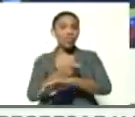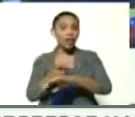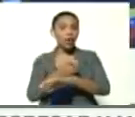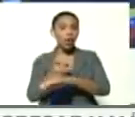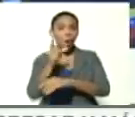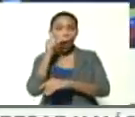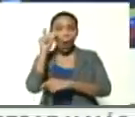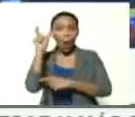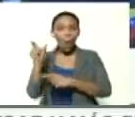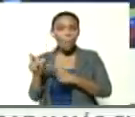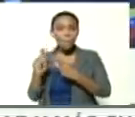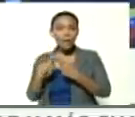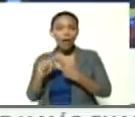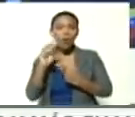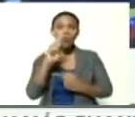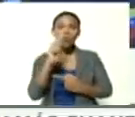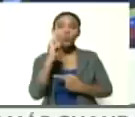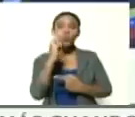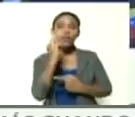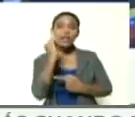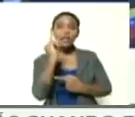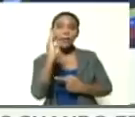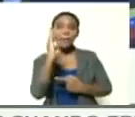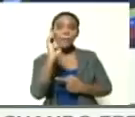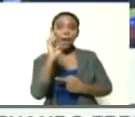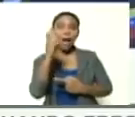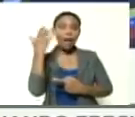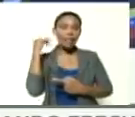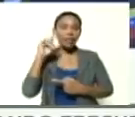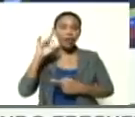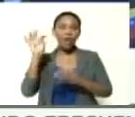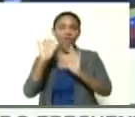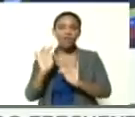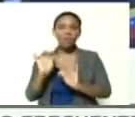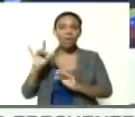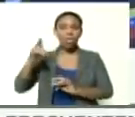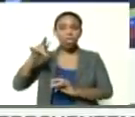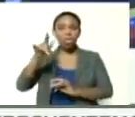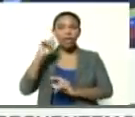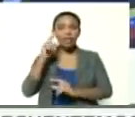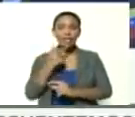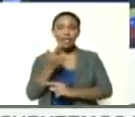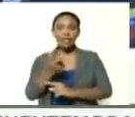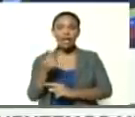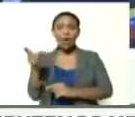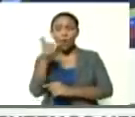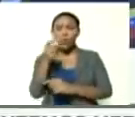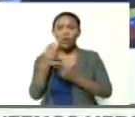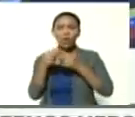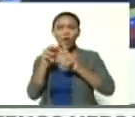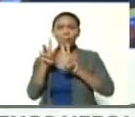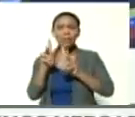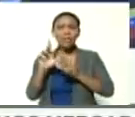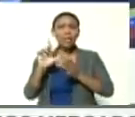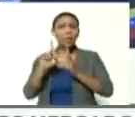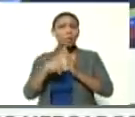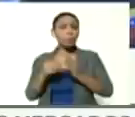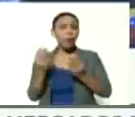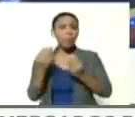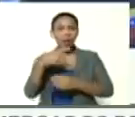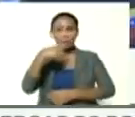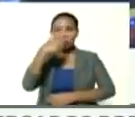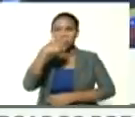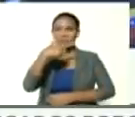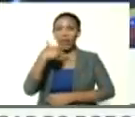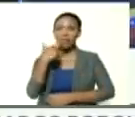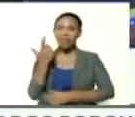Álvaro Uribe, que en una maniobra un poco hipócrita quiso decir que estaba buscando la paz, y luego con mucho más seriedad,